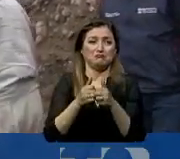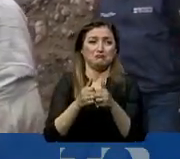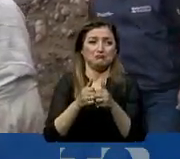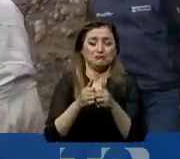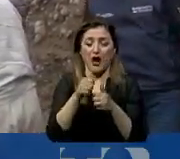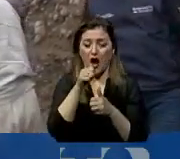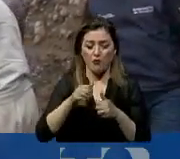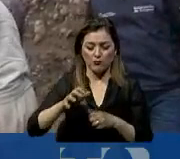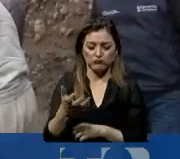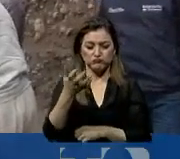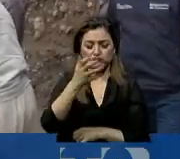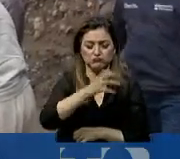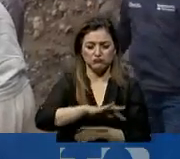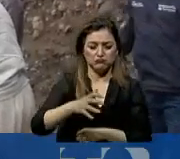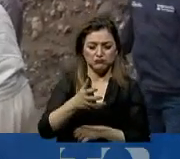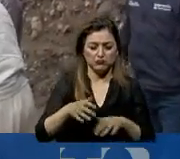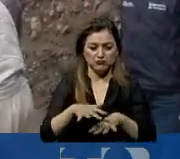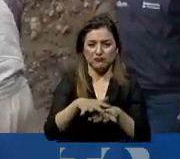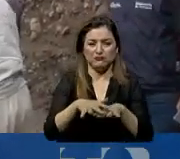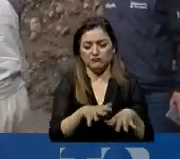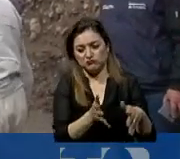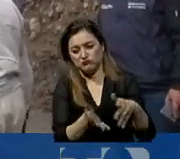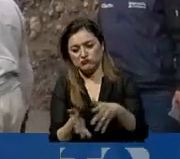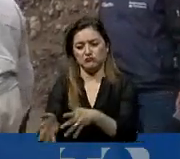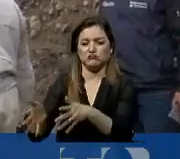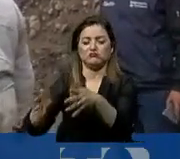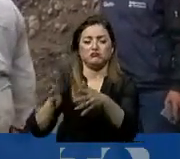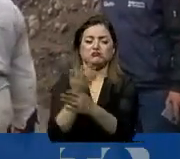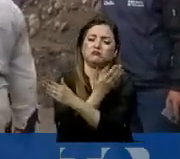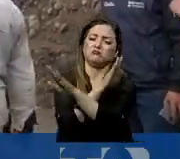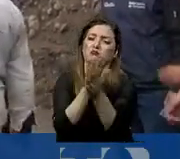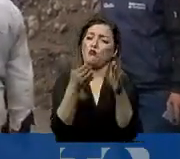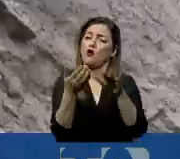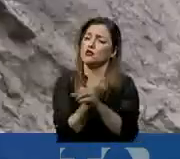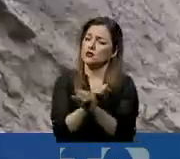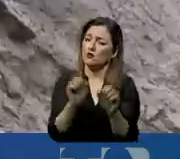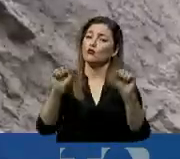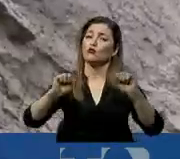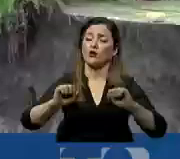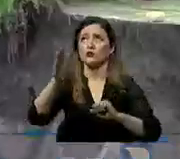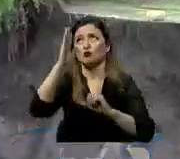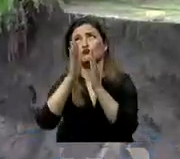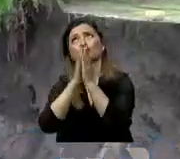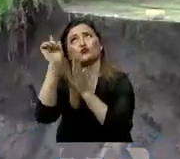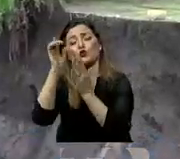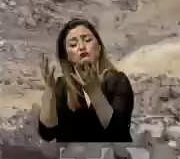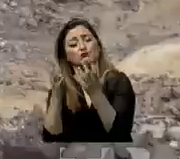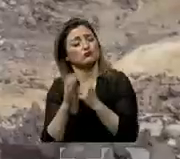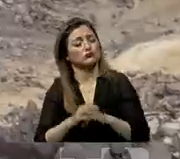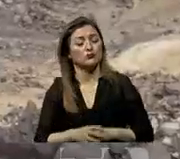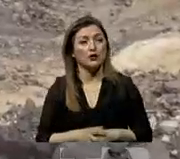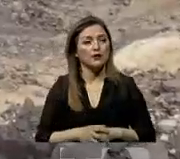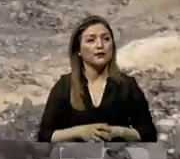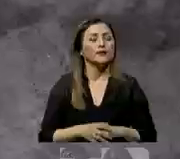cauce del agua y podemos prevenir muertes. Dios no quiera, puede pasar cuantas cosas. Técnicos del GAD provincial realizaron